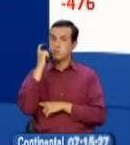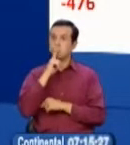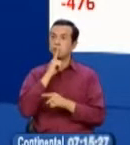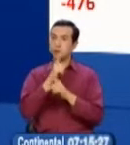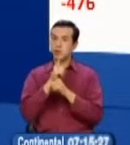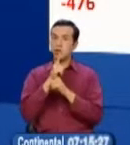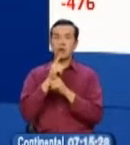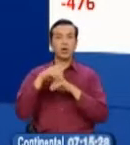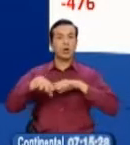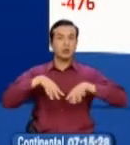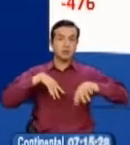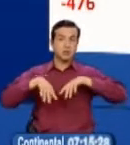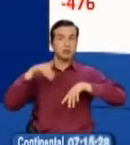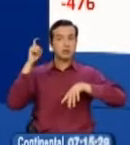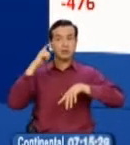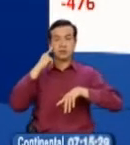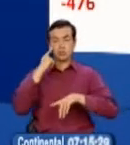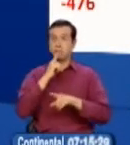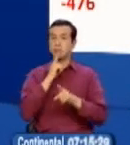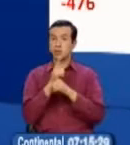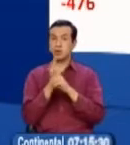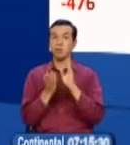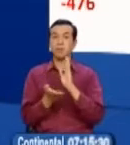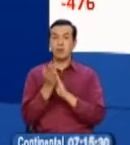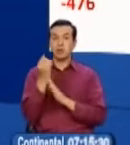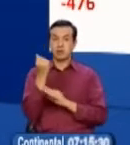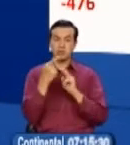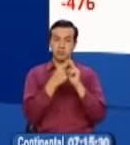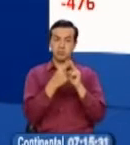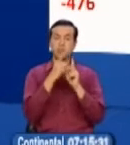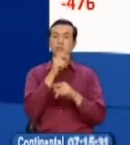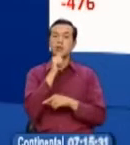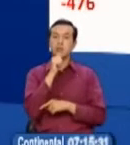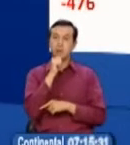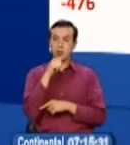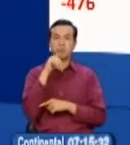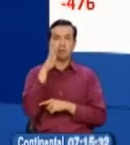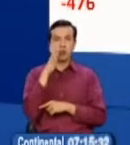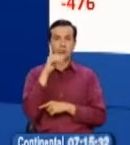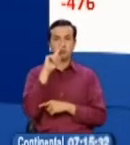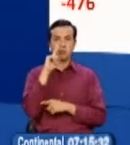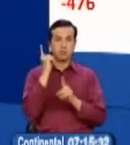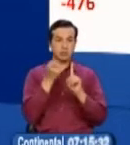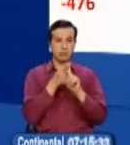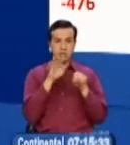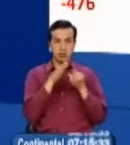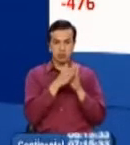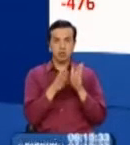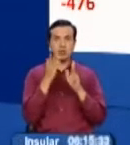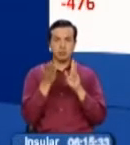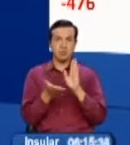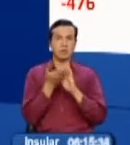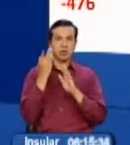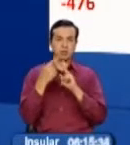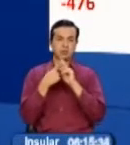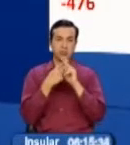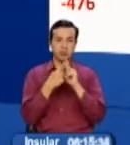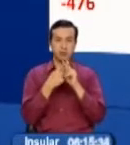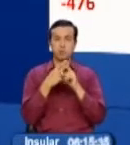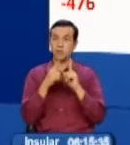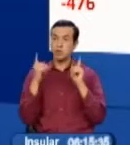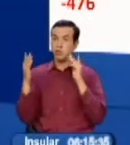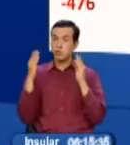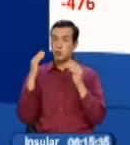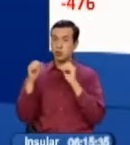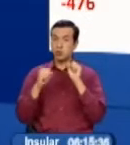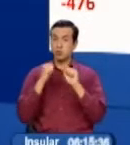hacer otras cosas. Hay aumento del crédito al sector privado, aumentó en el primer semestre de este año. Pero en